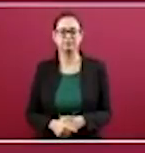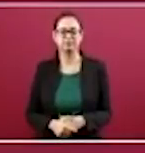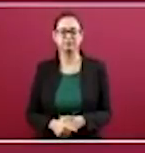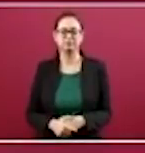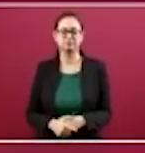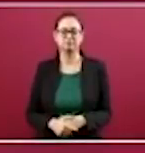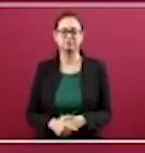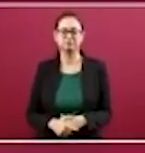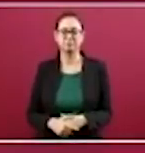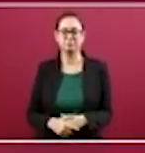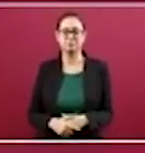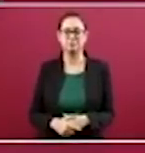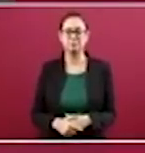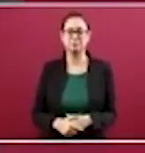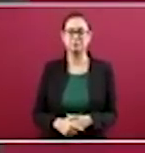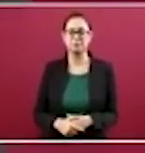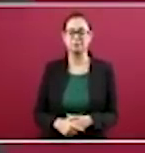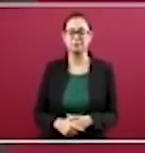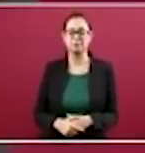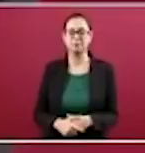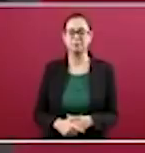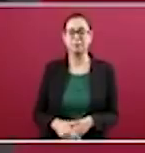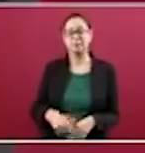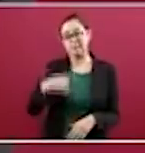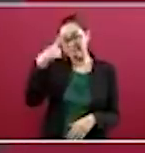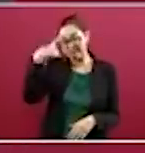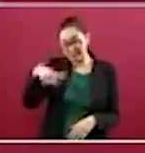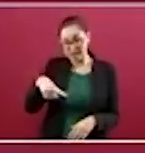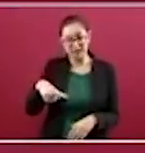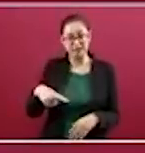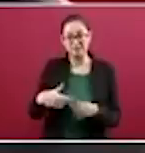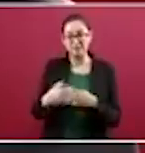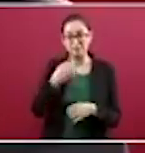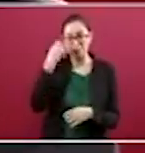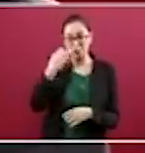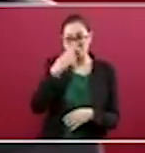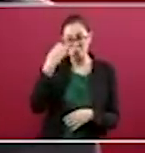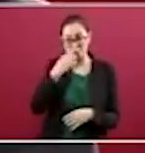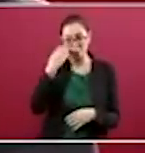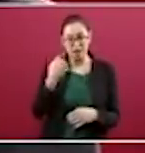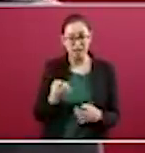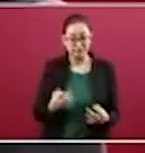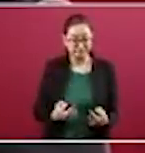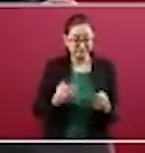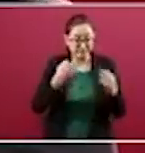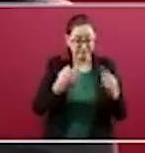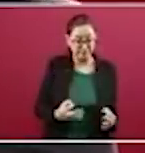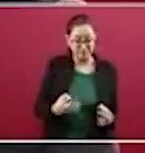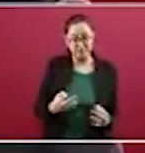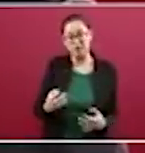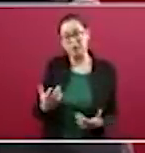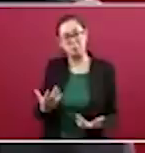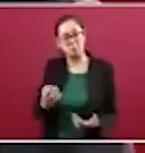podamos transmitir en toda la enseñanza, en la educación formal, en